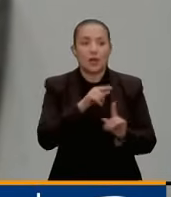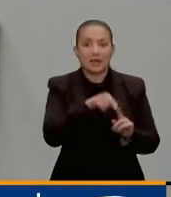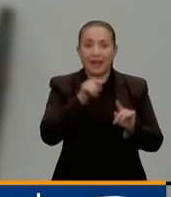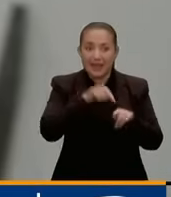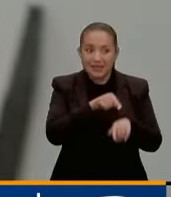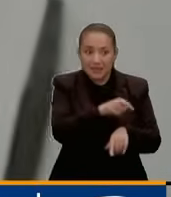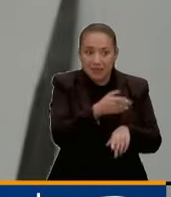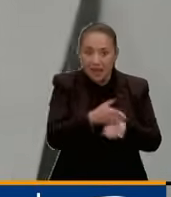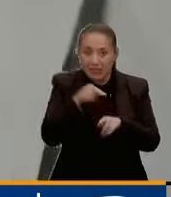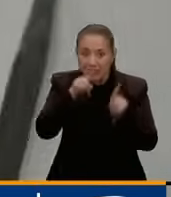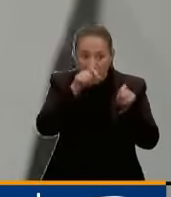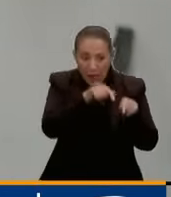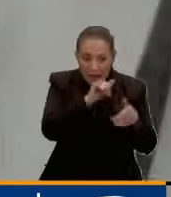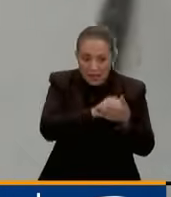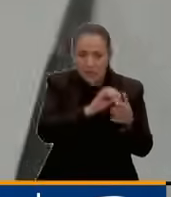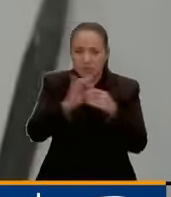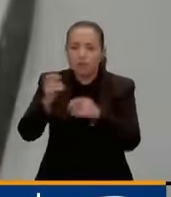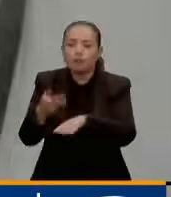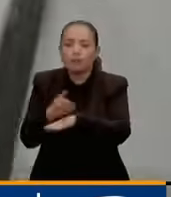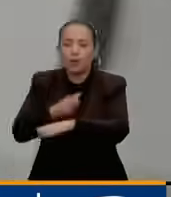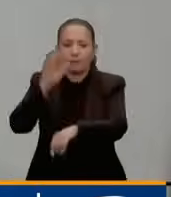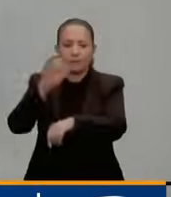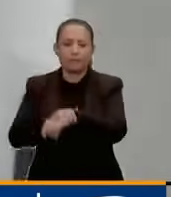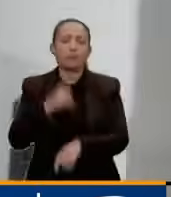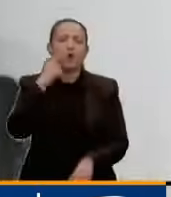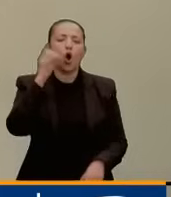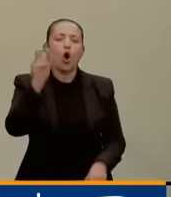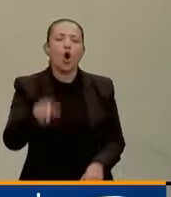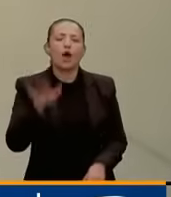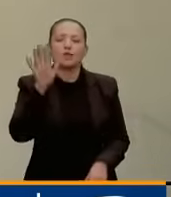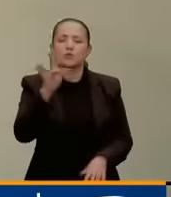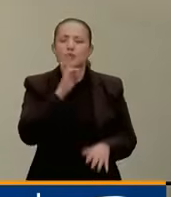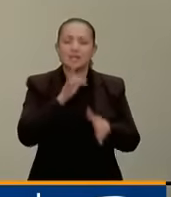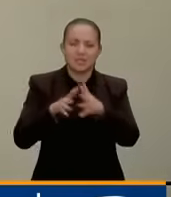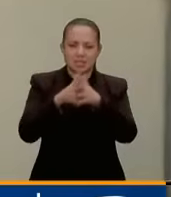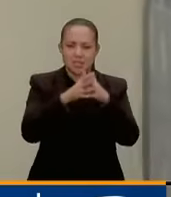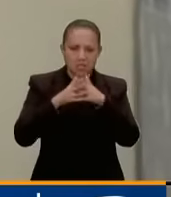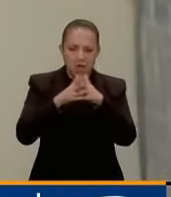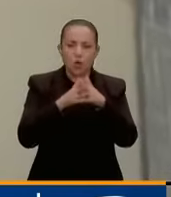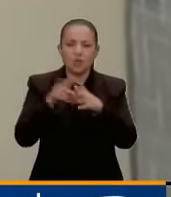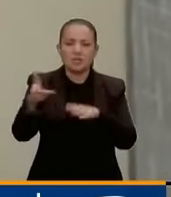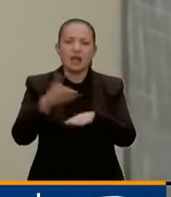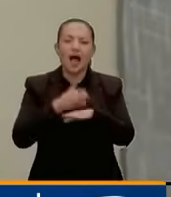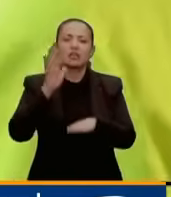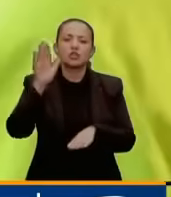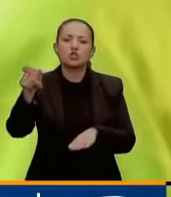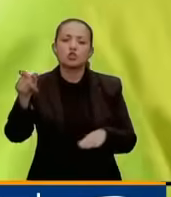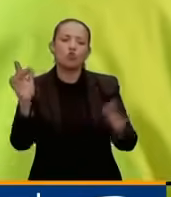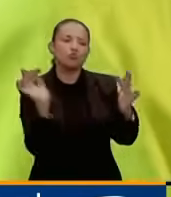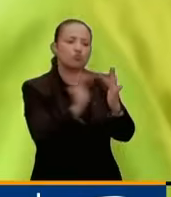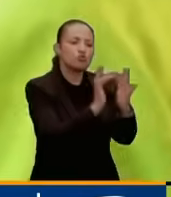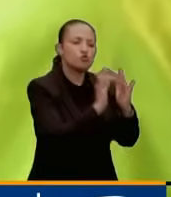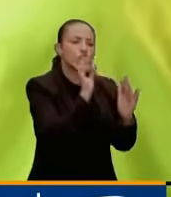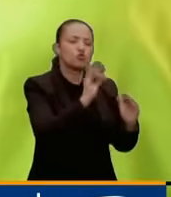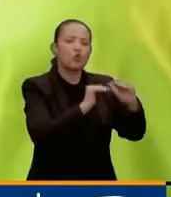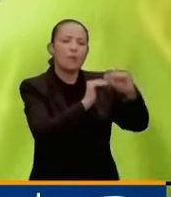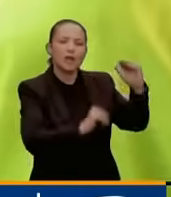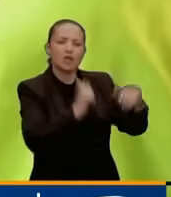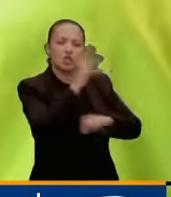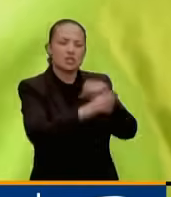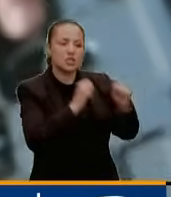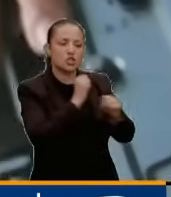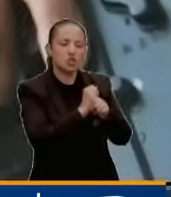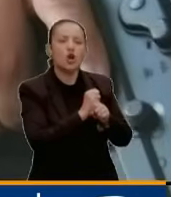En las últimas horas, un estadounidense de 40 años fue capturado por contactar a menores de edad por redes sociales para cometer